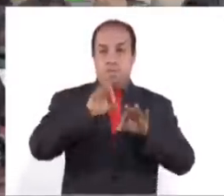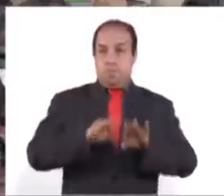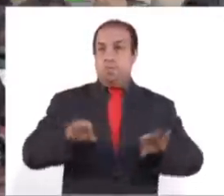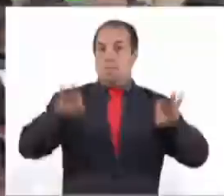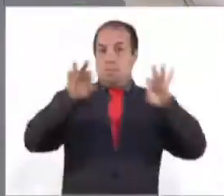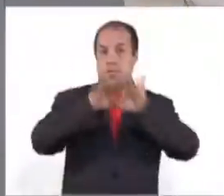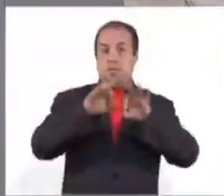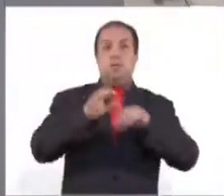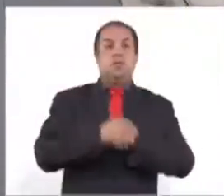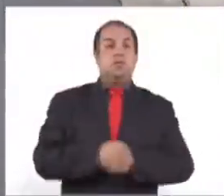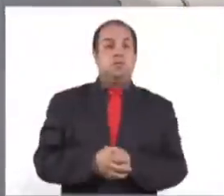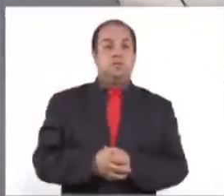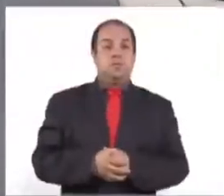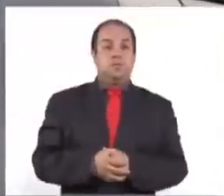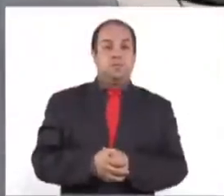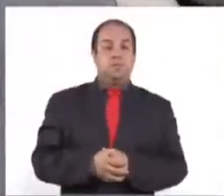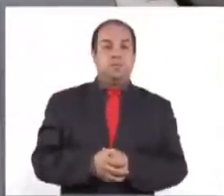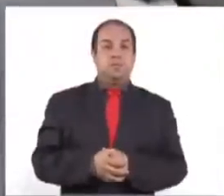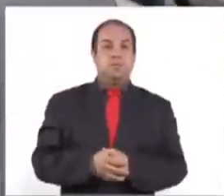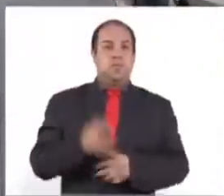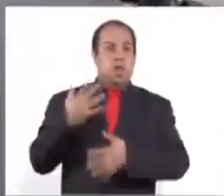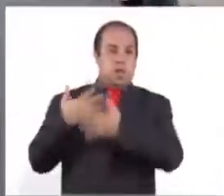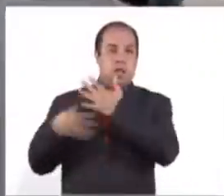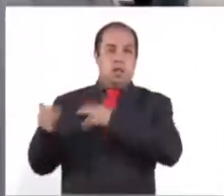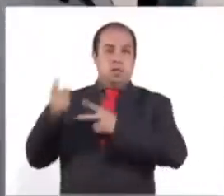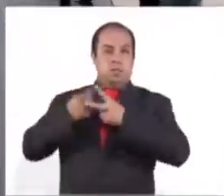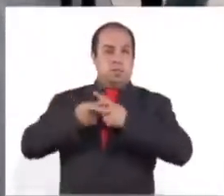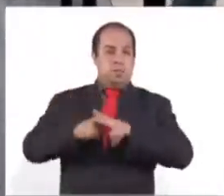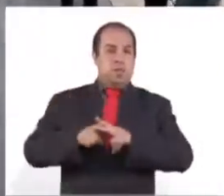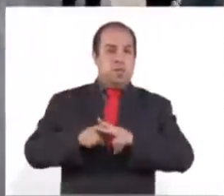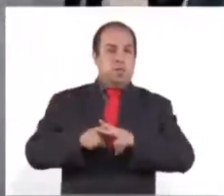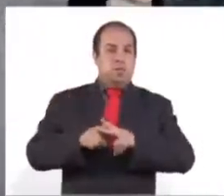importante. Fíjense ustedes que cuando inició